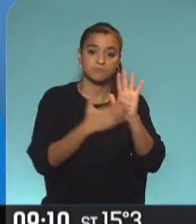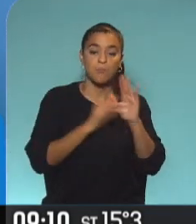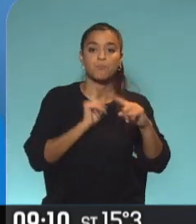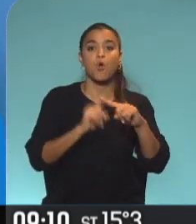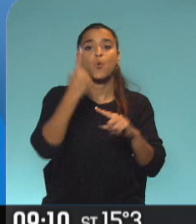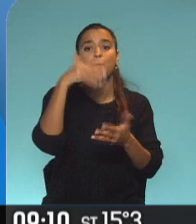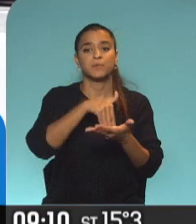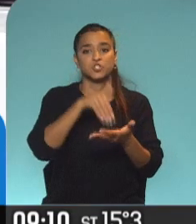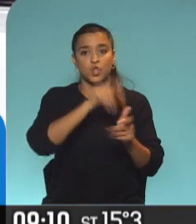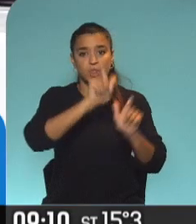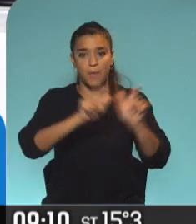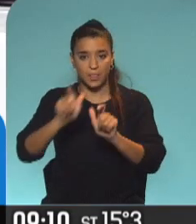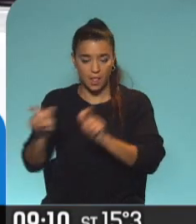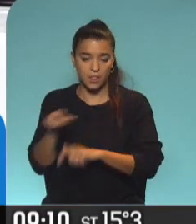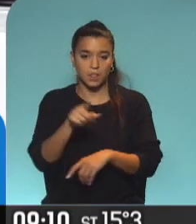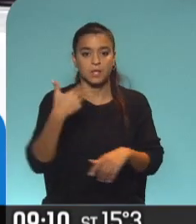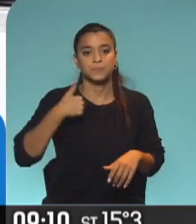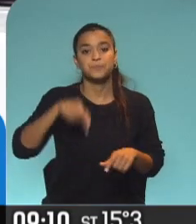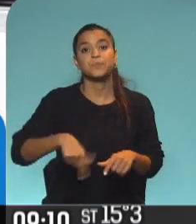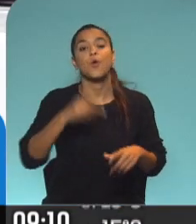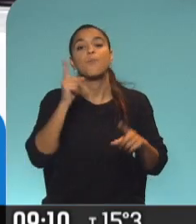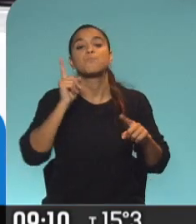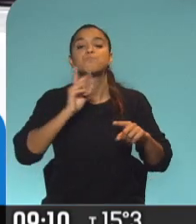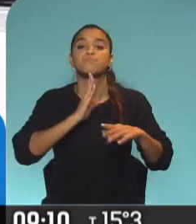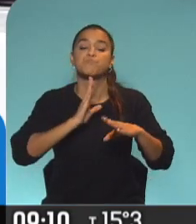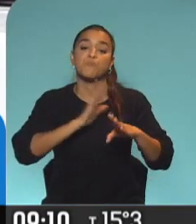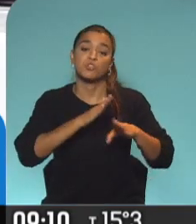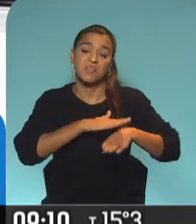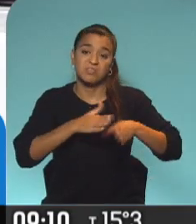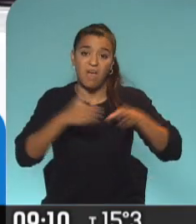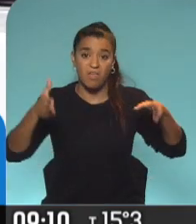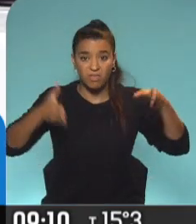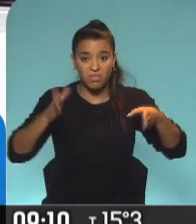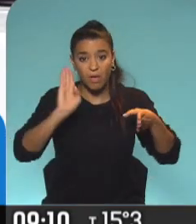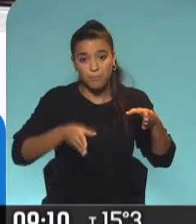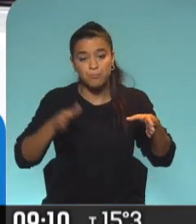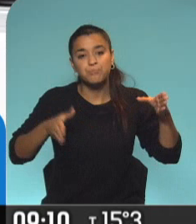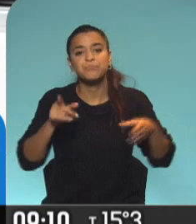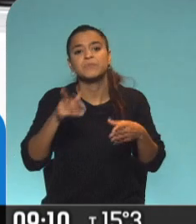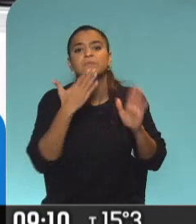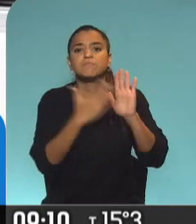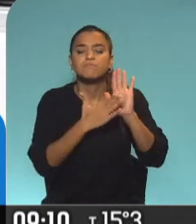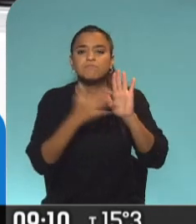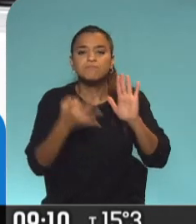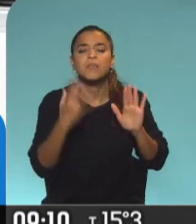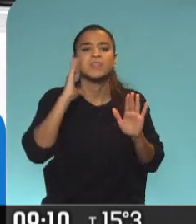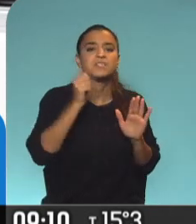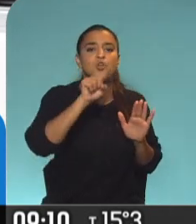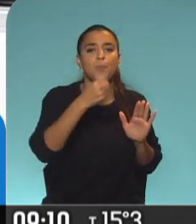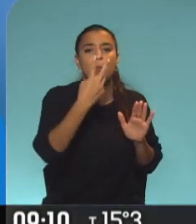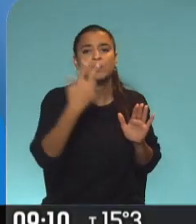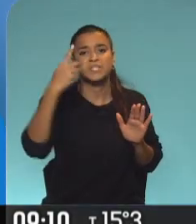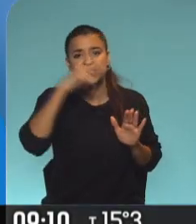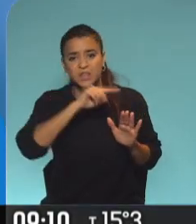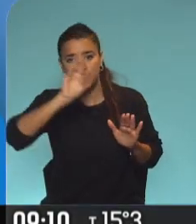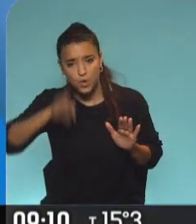en la Argentina. El porcentaje promedio de positividad de los testeos realizados es del